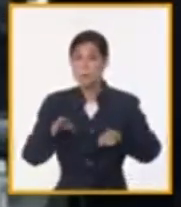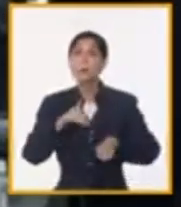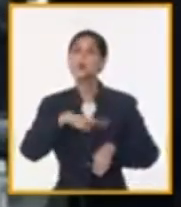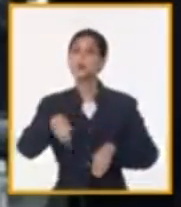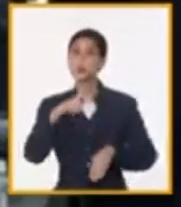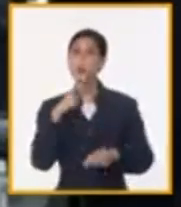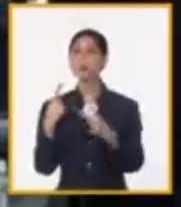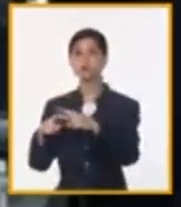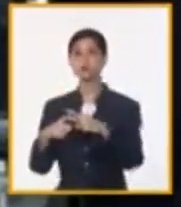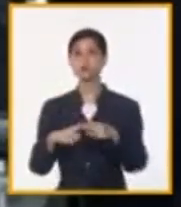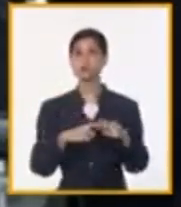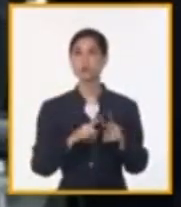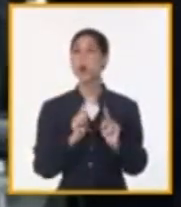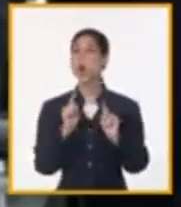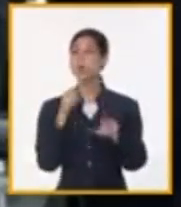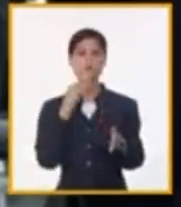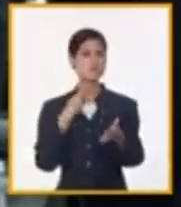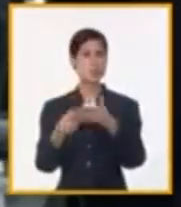escenarios